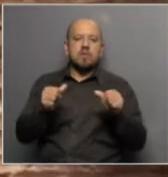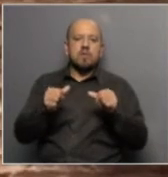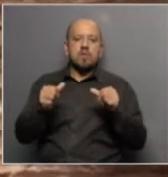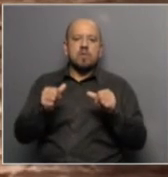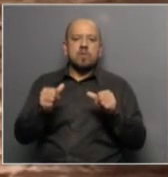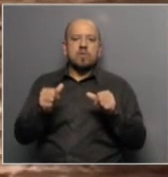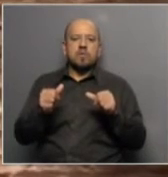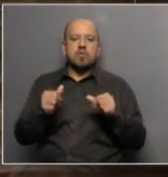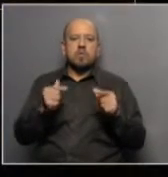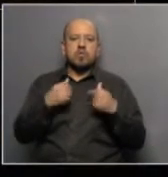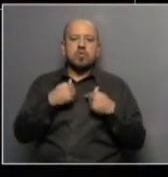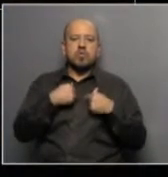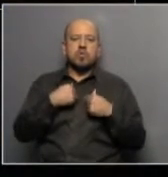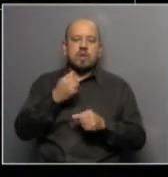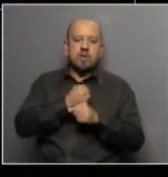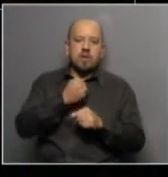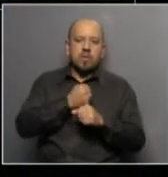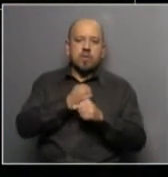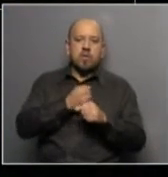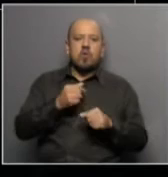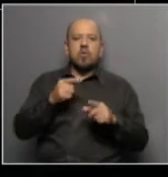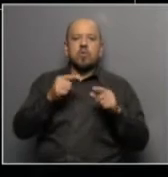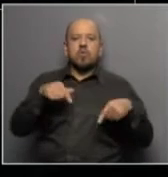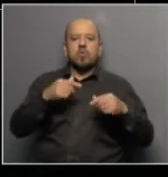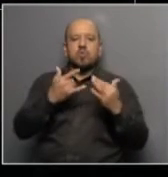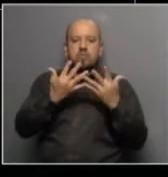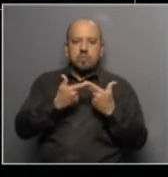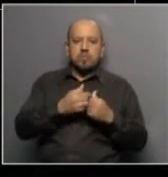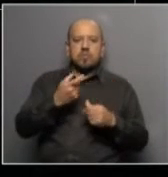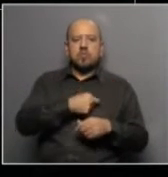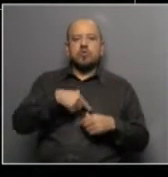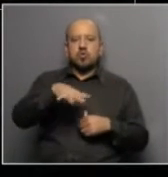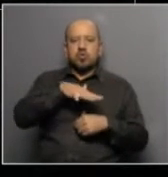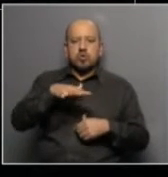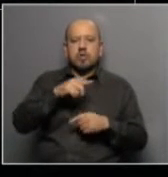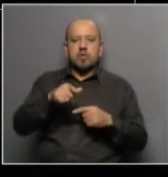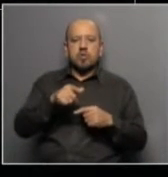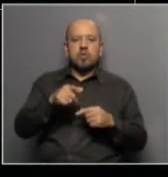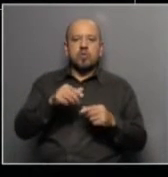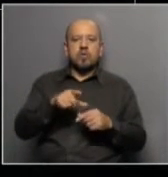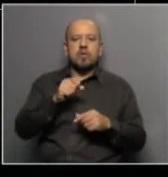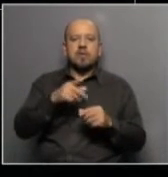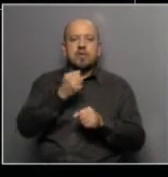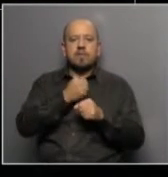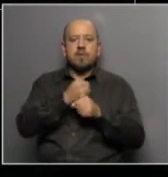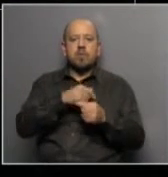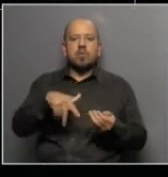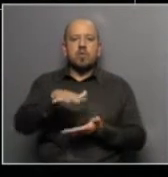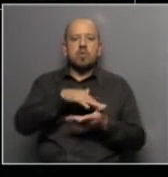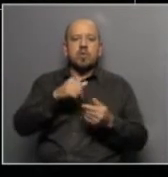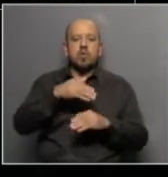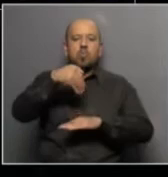la academia. Nosotros trabajamos mucho con la academia, con organizaciones sociales, con el propio trabajo en territorio, con